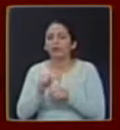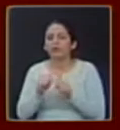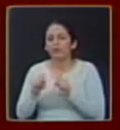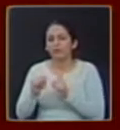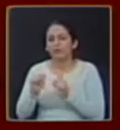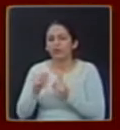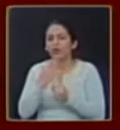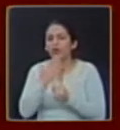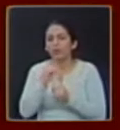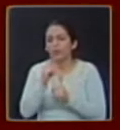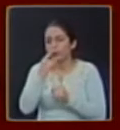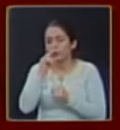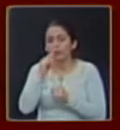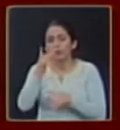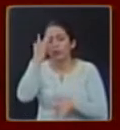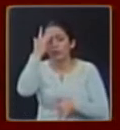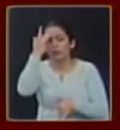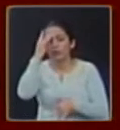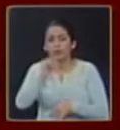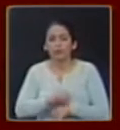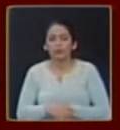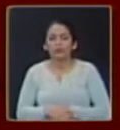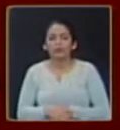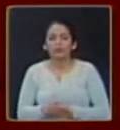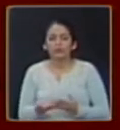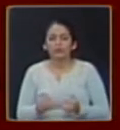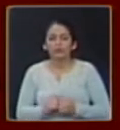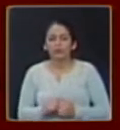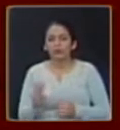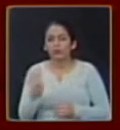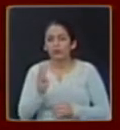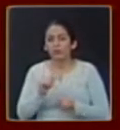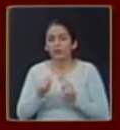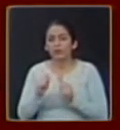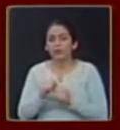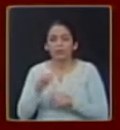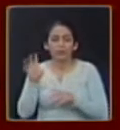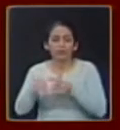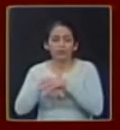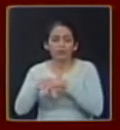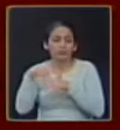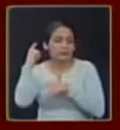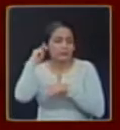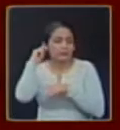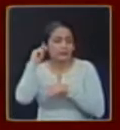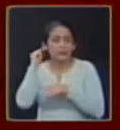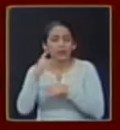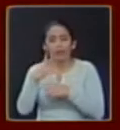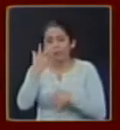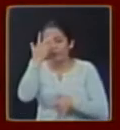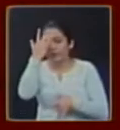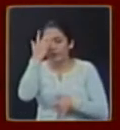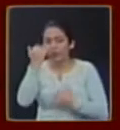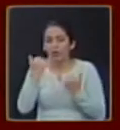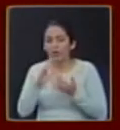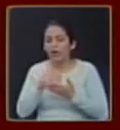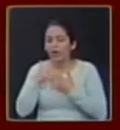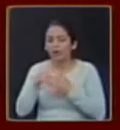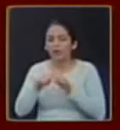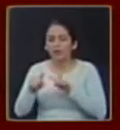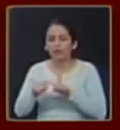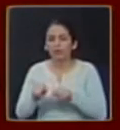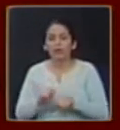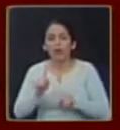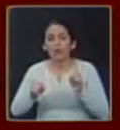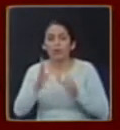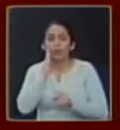también multidiscapacidades que son huérfanos. ¿De qué manera este dinero los va a poder ayudar a todos esos chiquitos? Bueno, yo